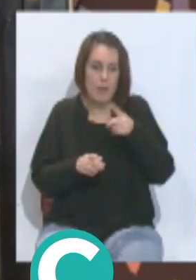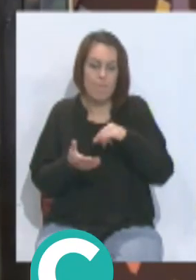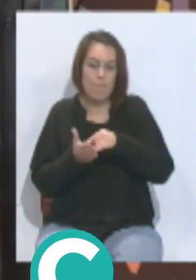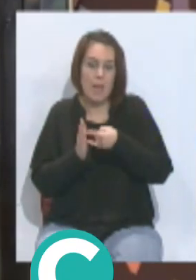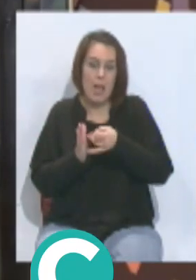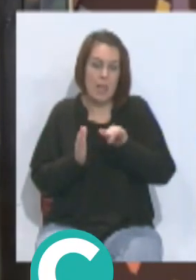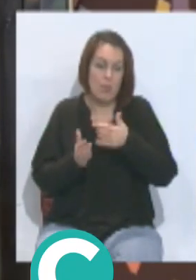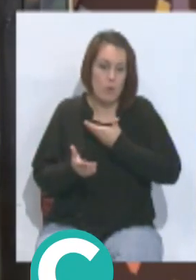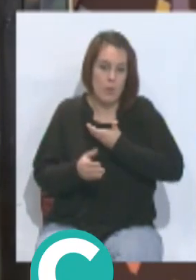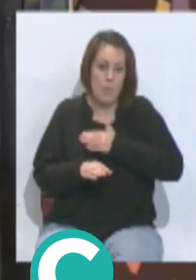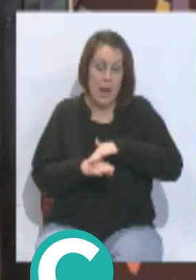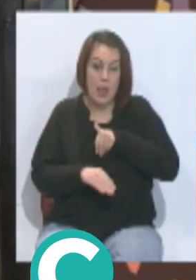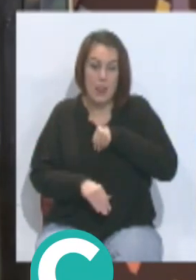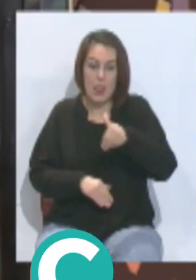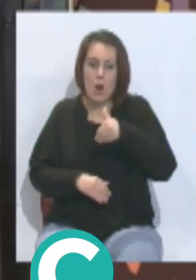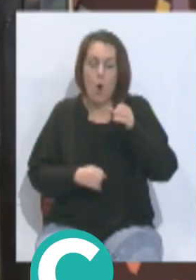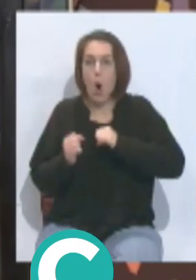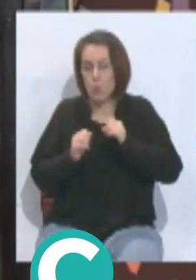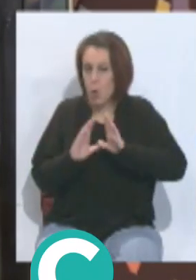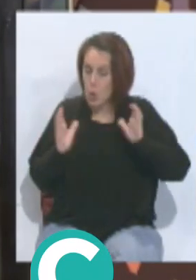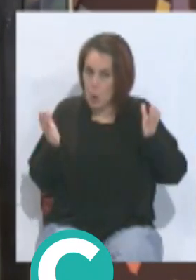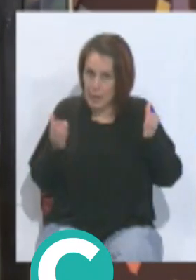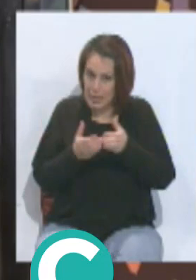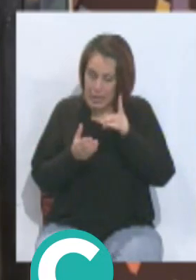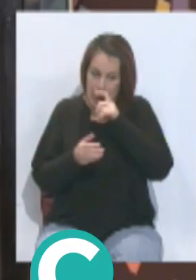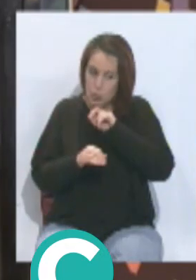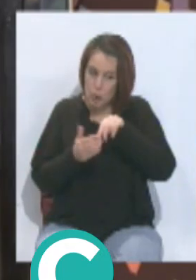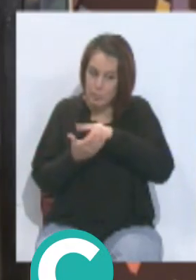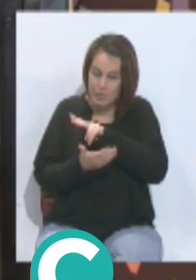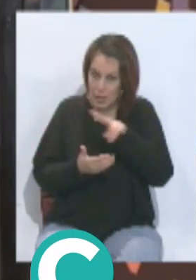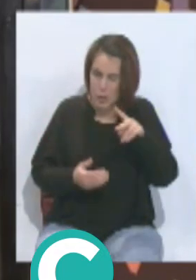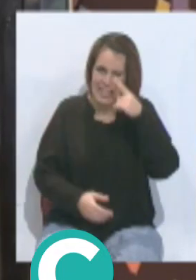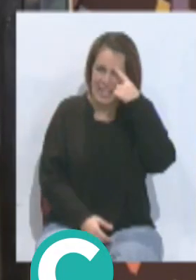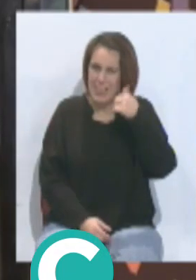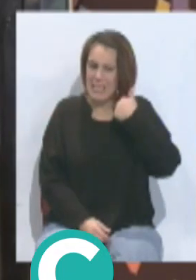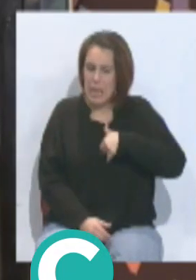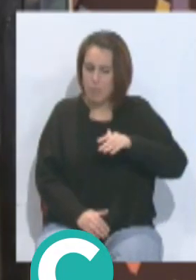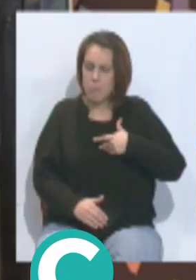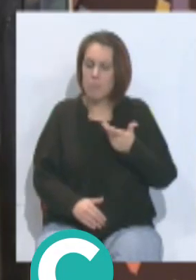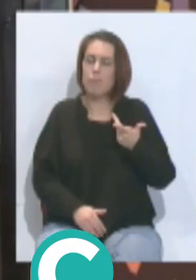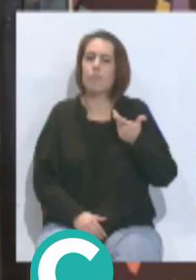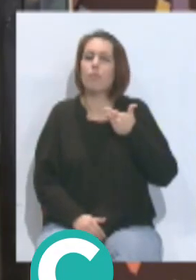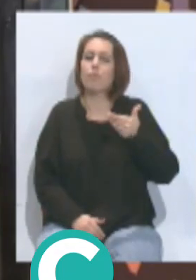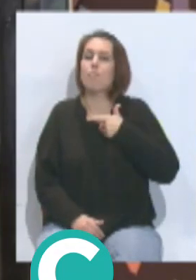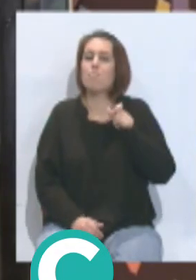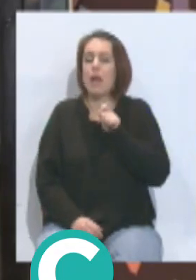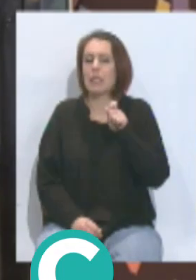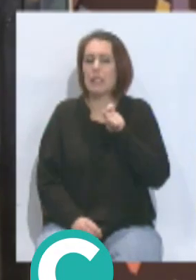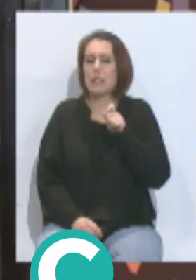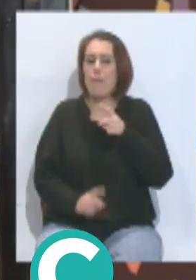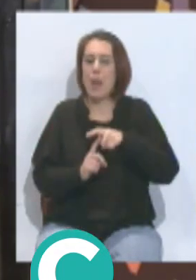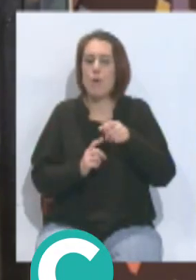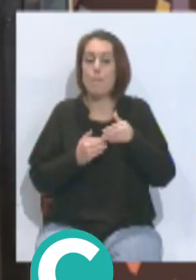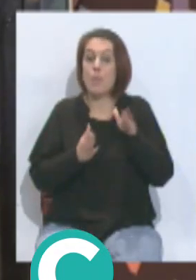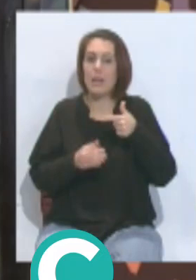planes que tiene el Ayuntamiento para ese próximo concurso de agrupaciones de 2022, que como saben arrancará el próximo mes de